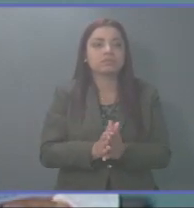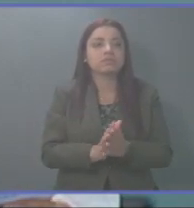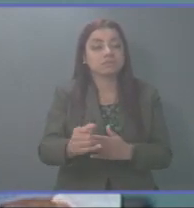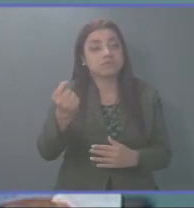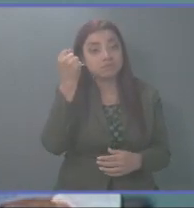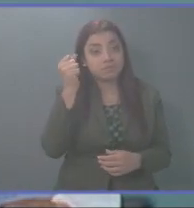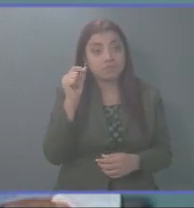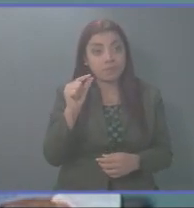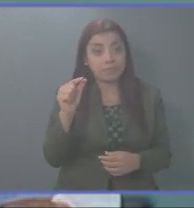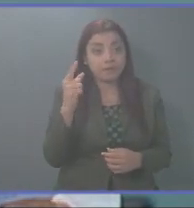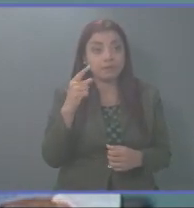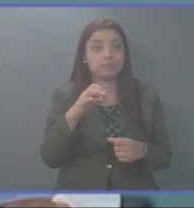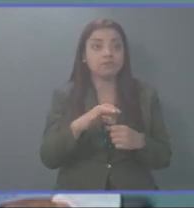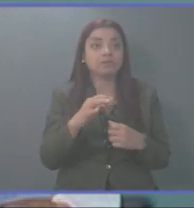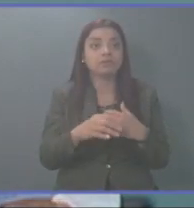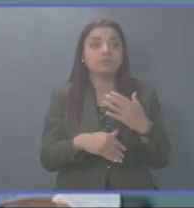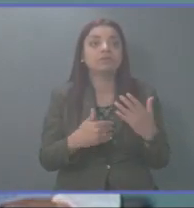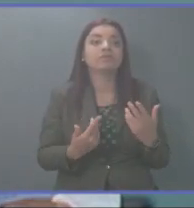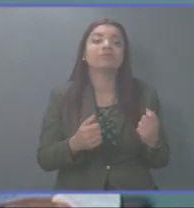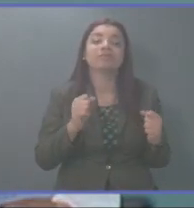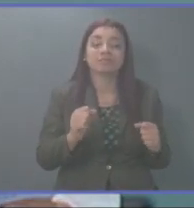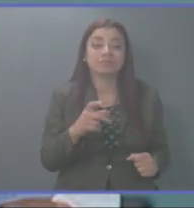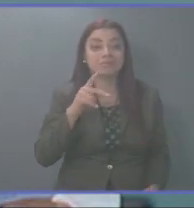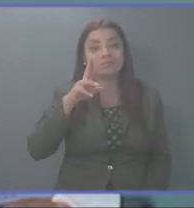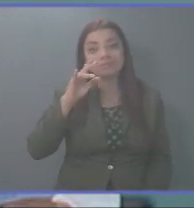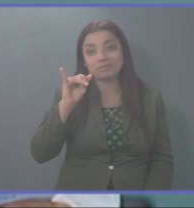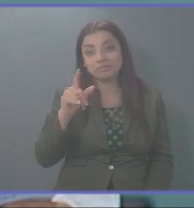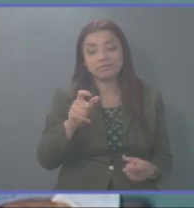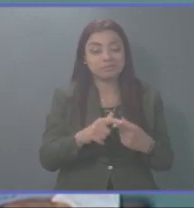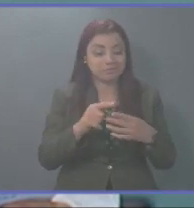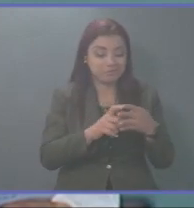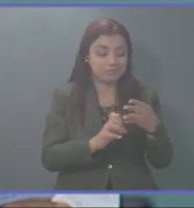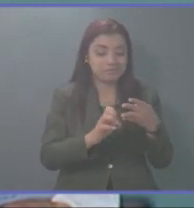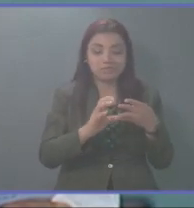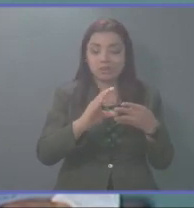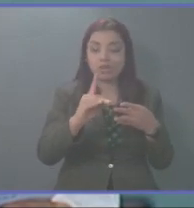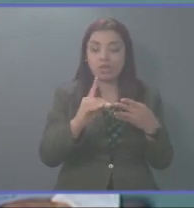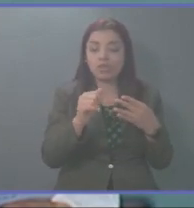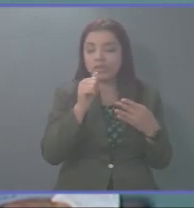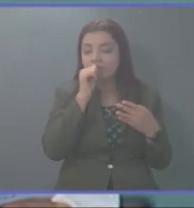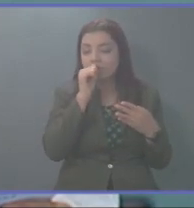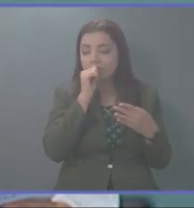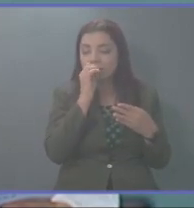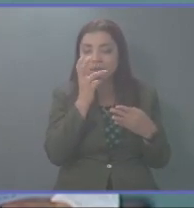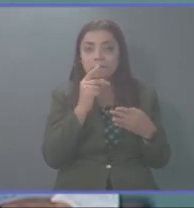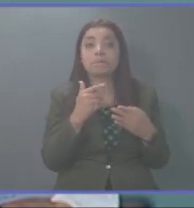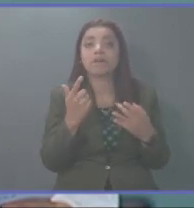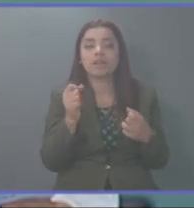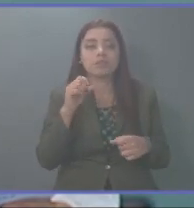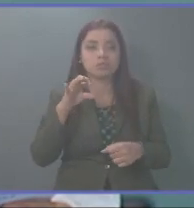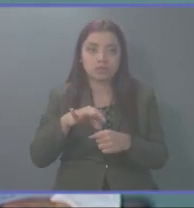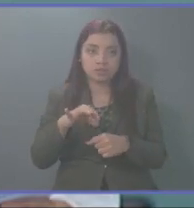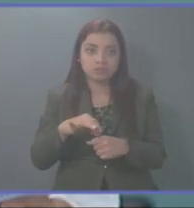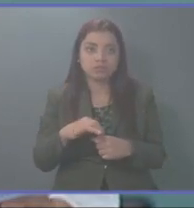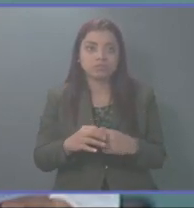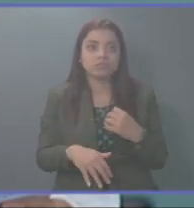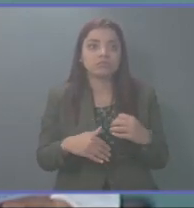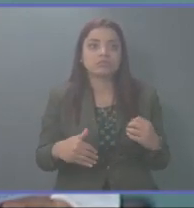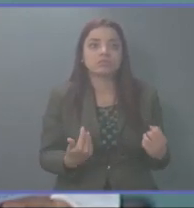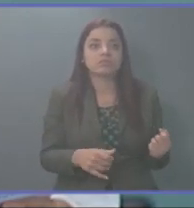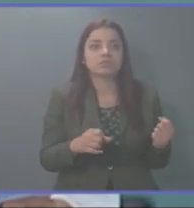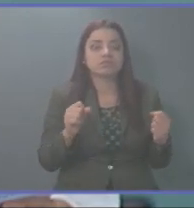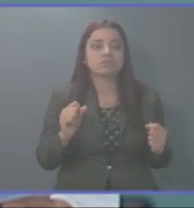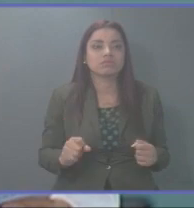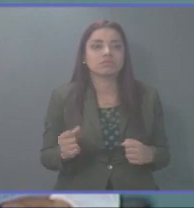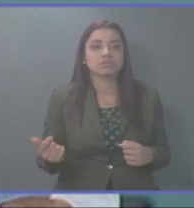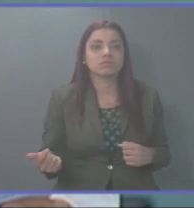nombre, número de documento único de identidad, código de seguridad que lo habilita para la votación de que se trate, que le fue enviado al